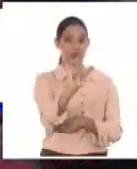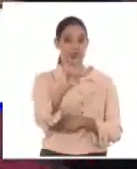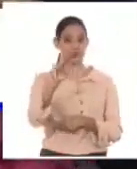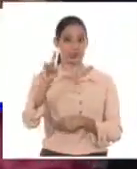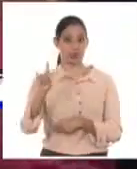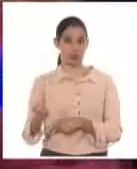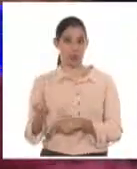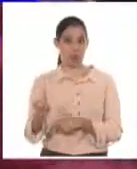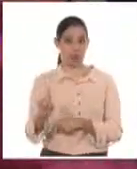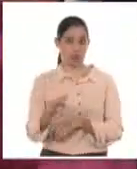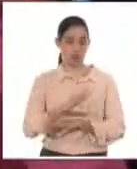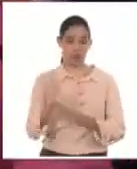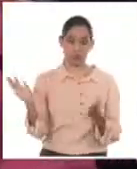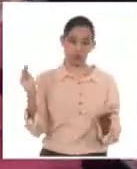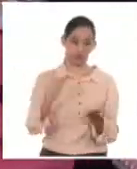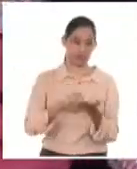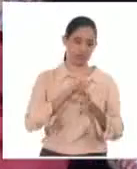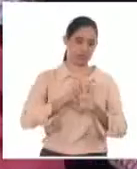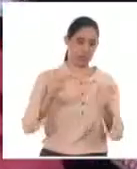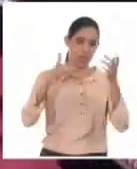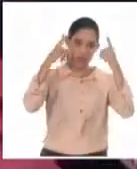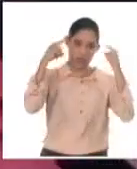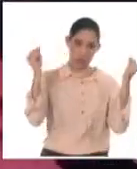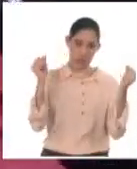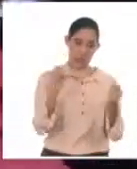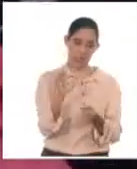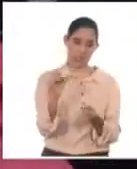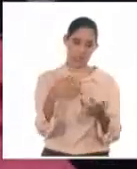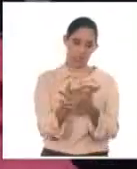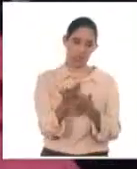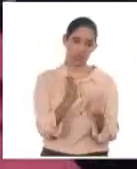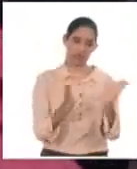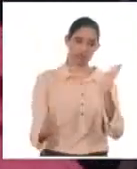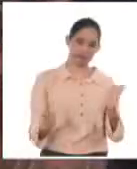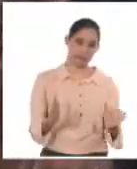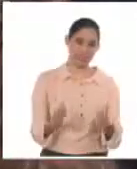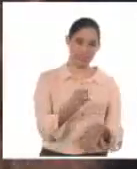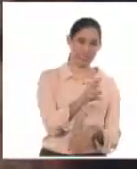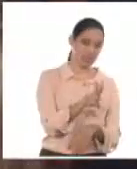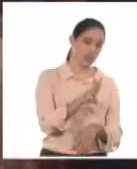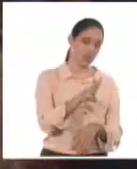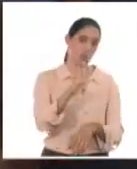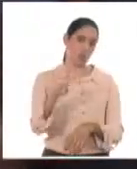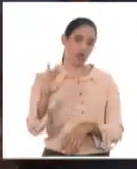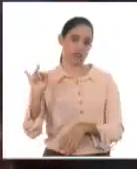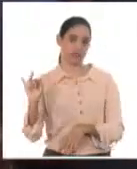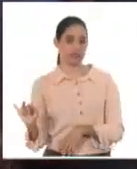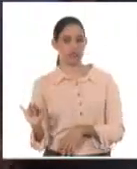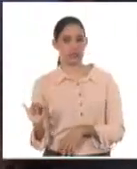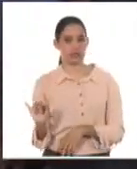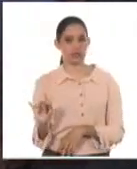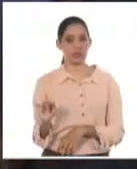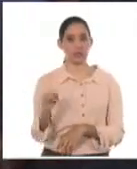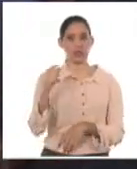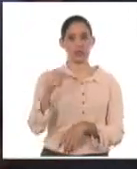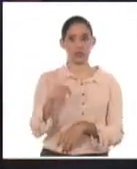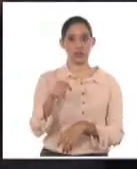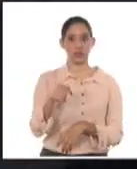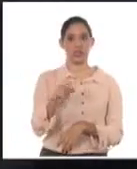no, 279 en apenas 15 días. 347 en total. Nosotros beneficiamos 31.000